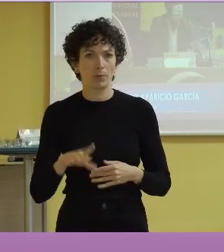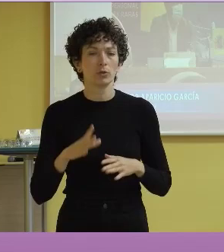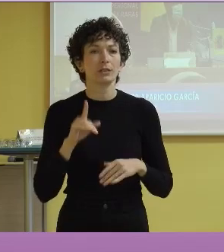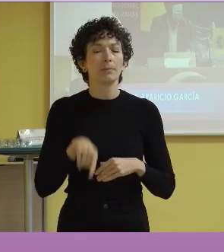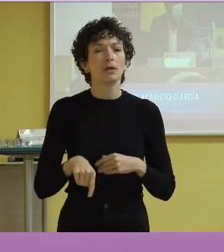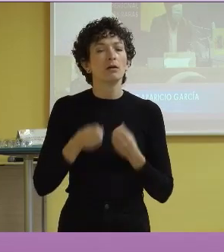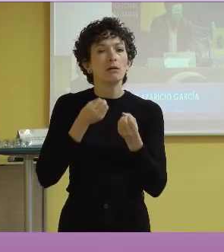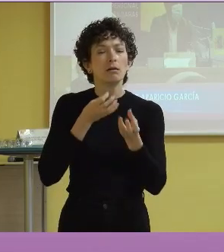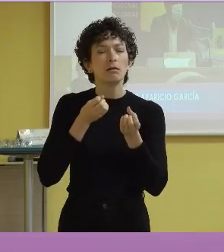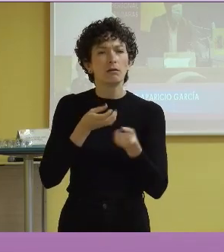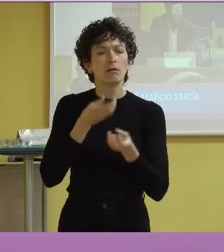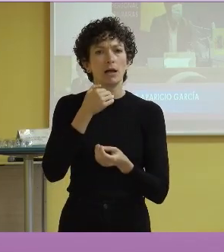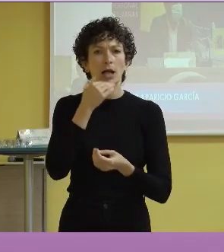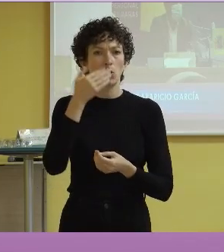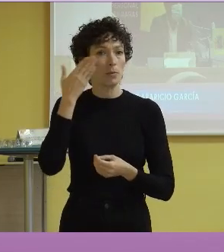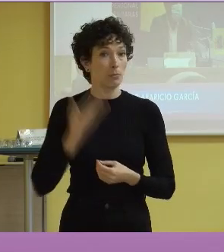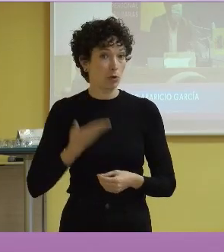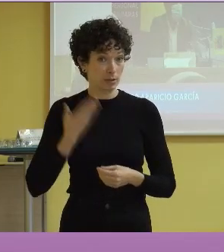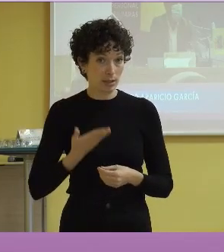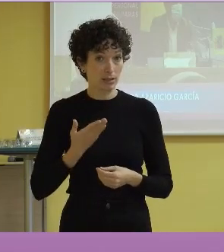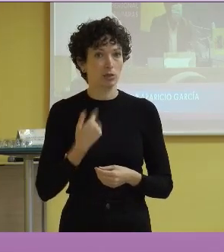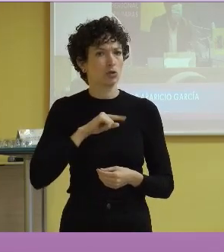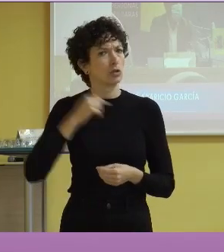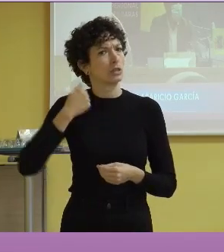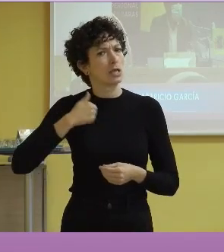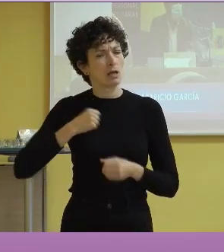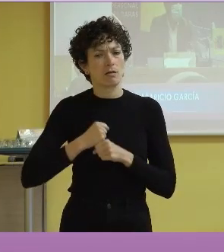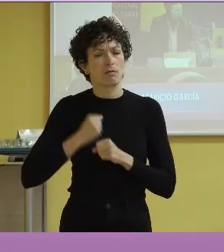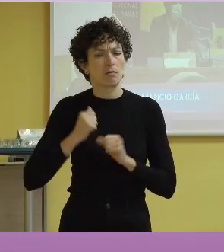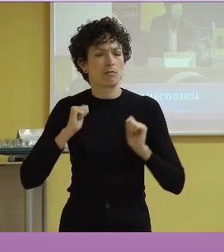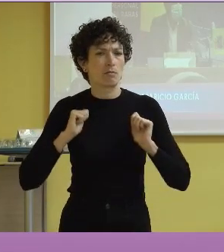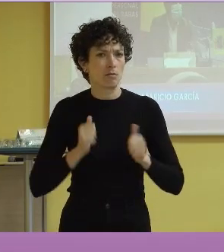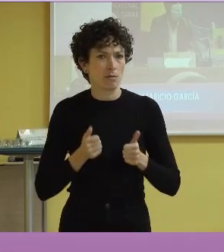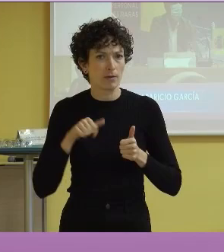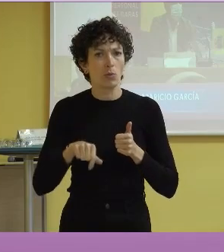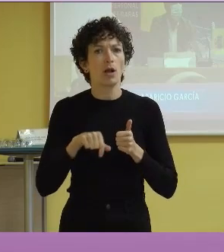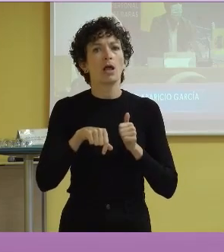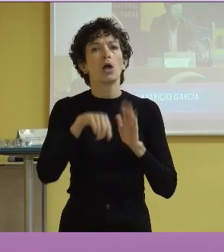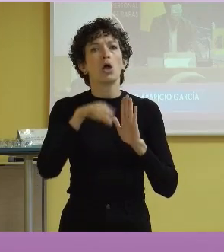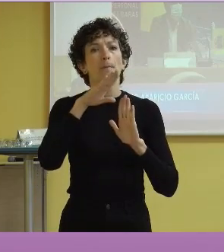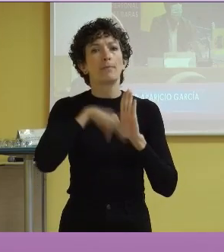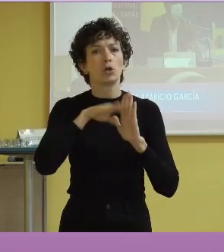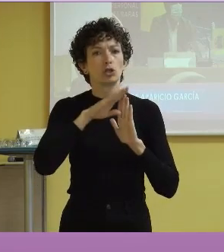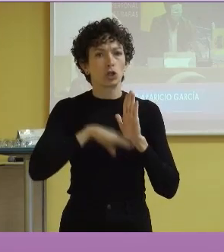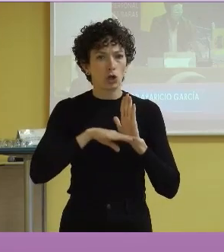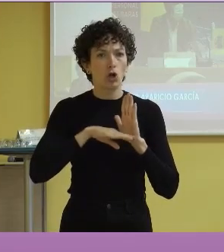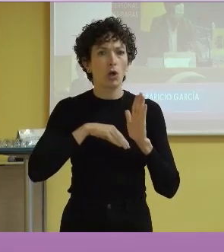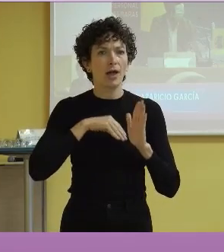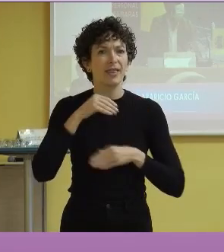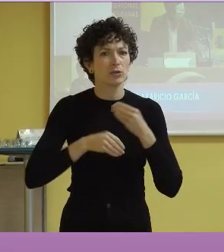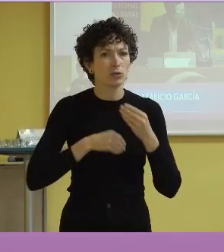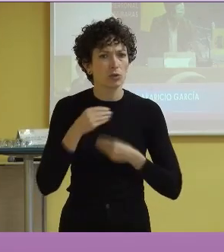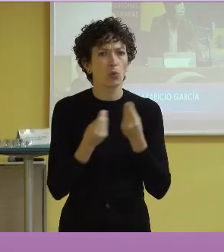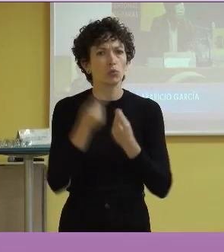de una parte importante dentro de la realidad que nosotros estamos ya trabajando en un protocolo general de actuación con la